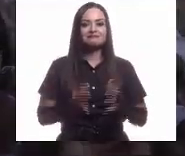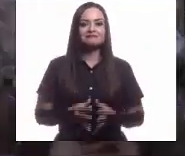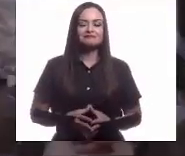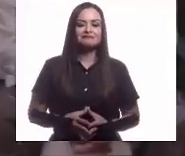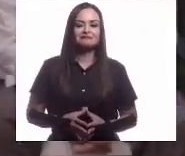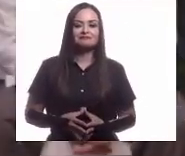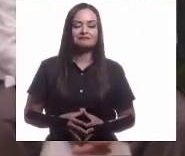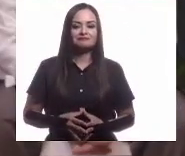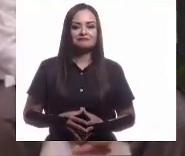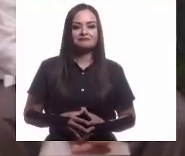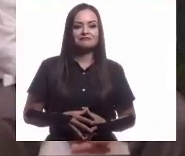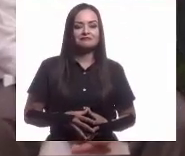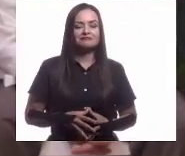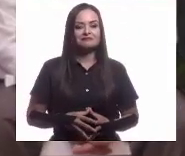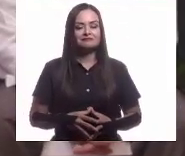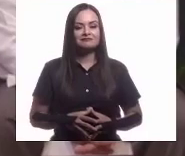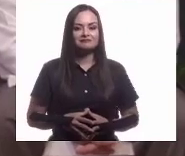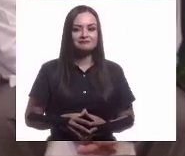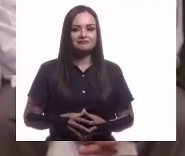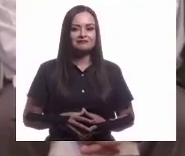Bienvenido. Ya, mucho, mucho.